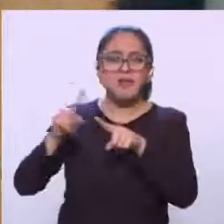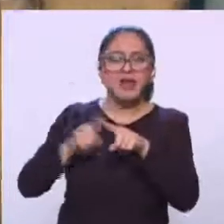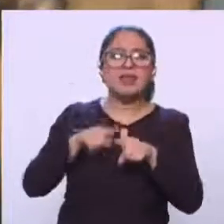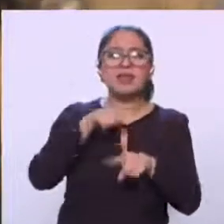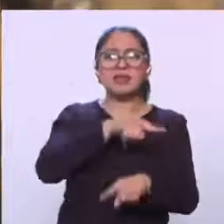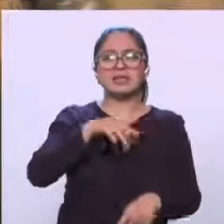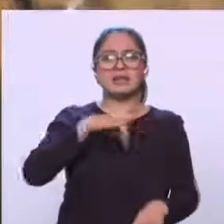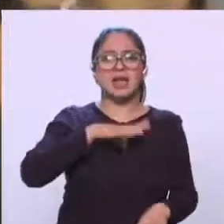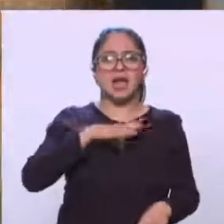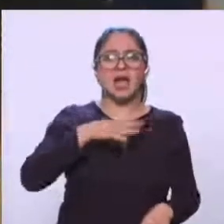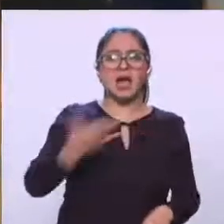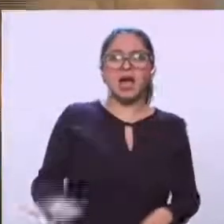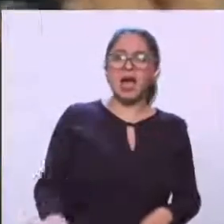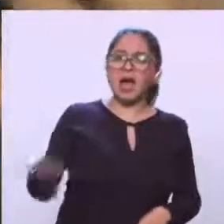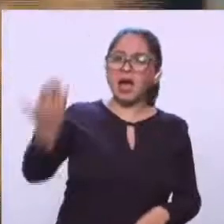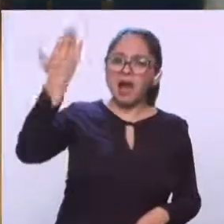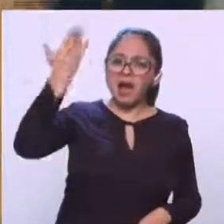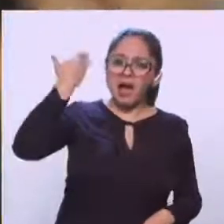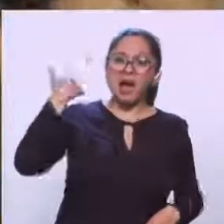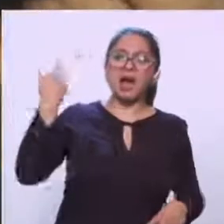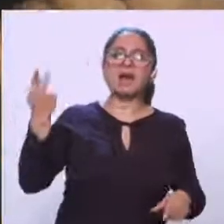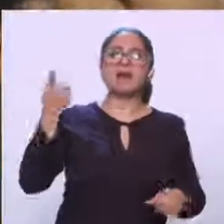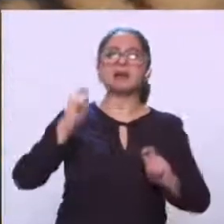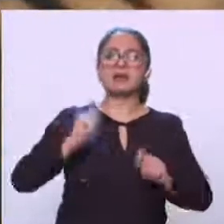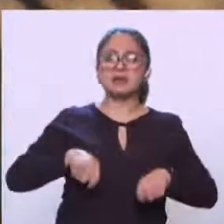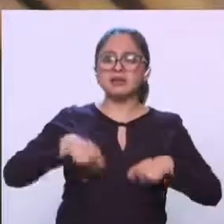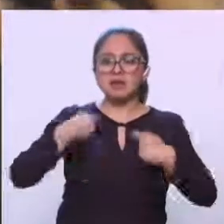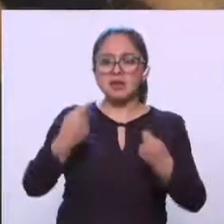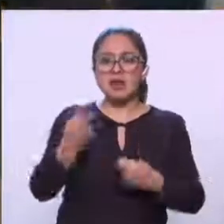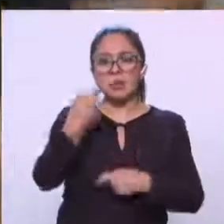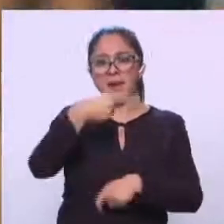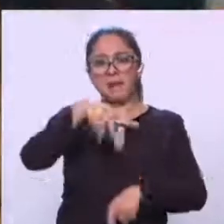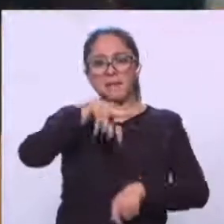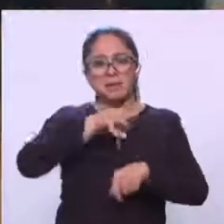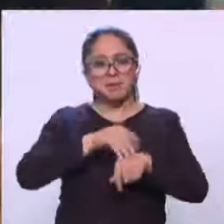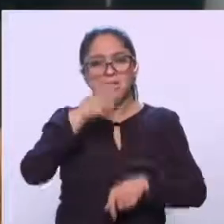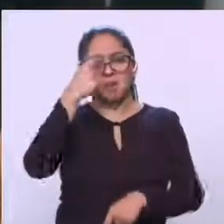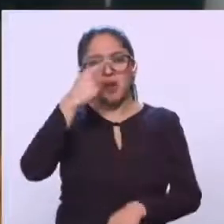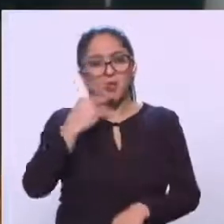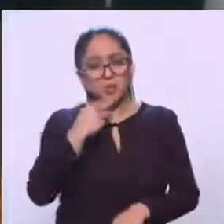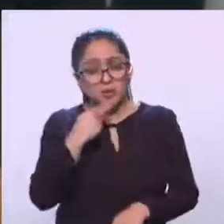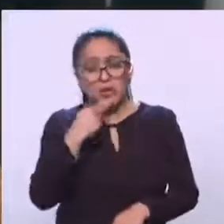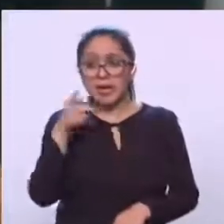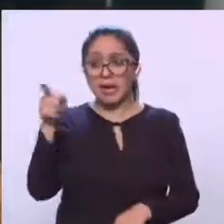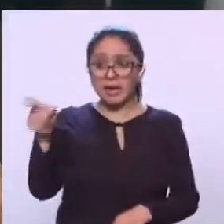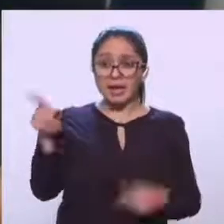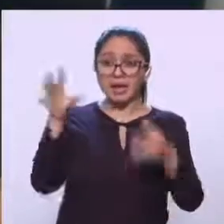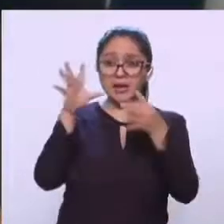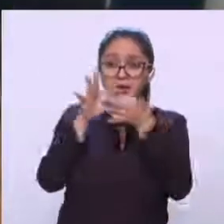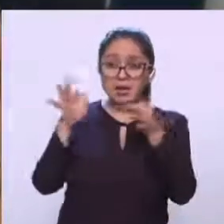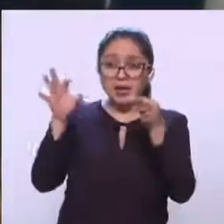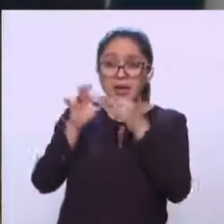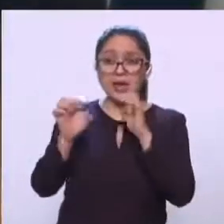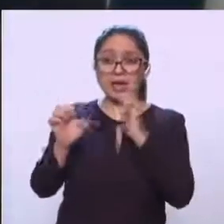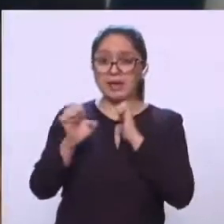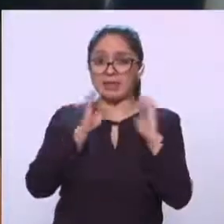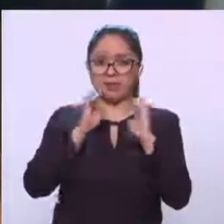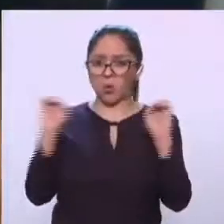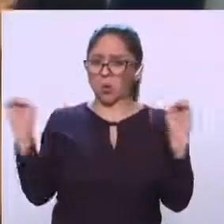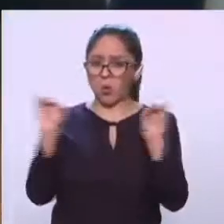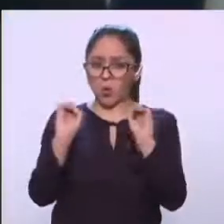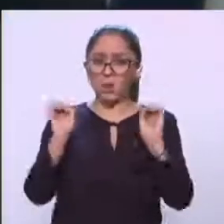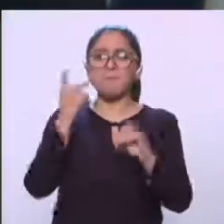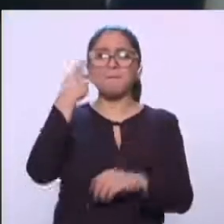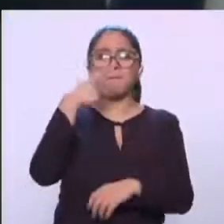tienen ya tiempo pasando, ¿no? En cuanto a las concesiones, etcétera. Entonces, bueno, no lo platicamos tanto en la entrevista, pero si